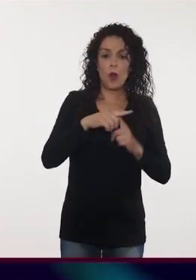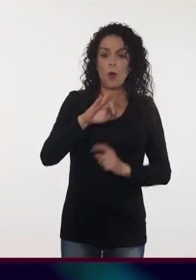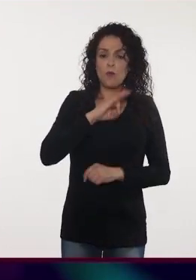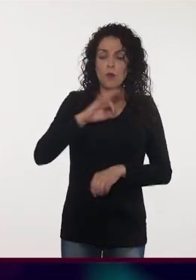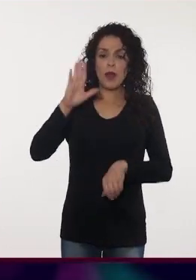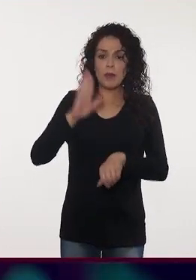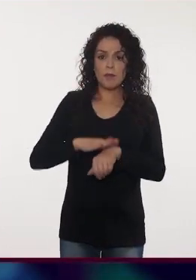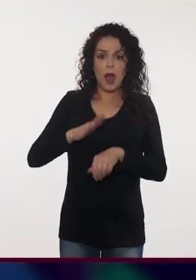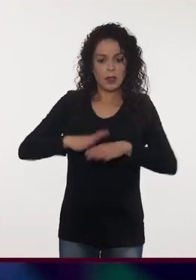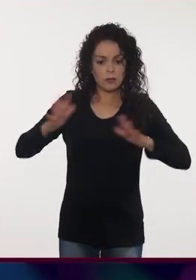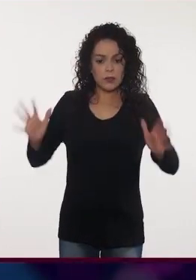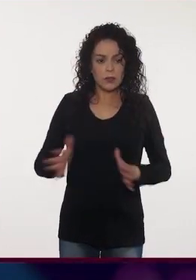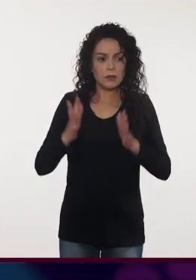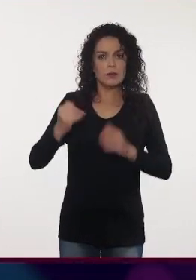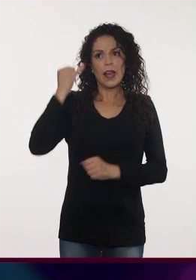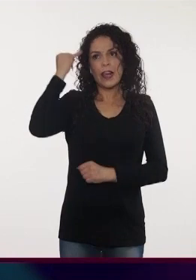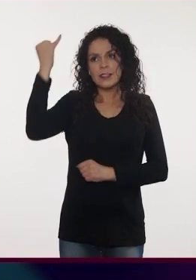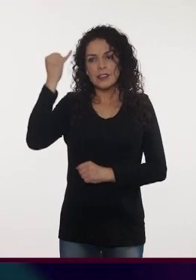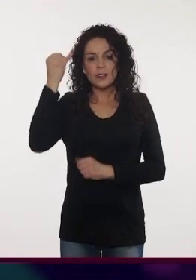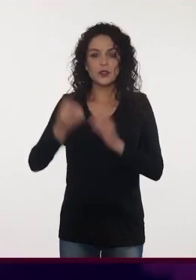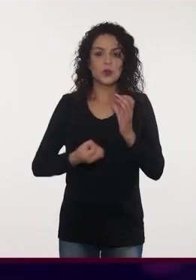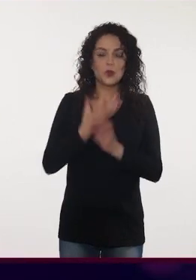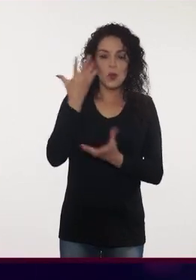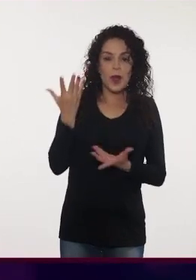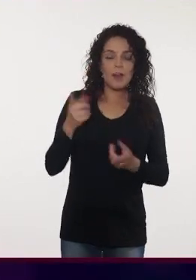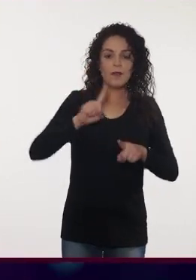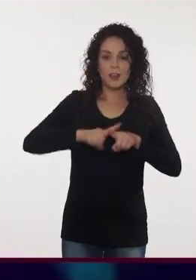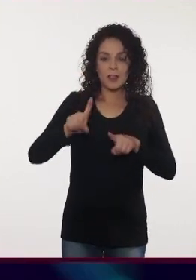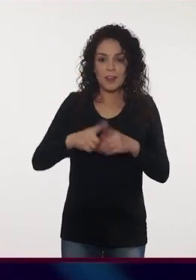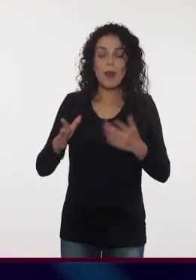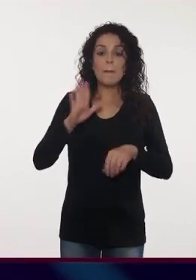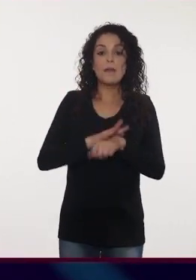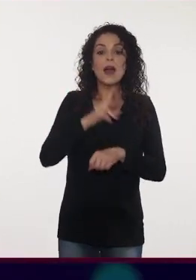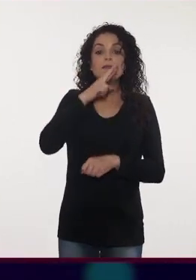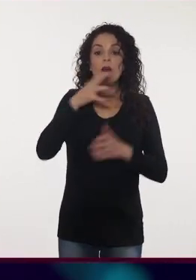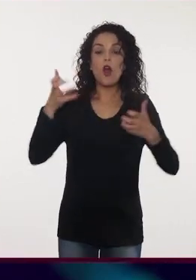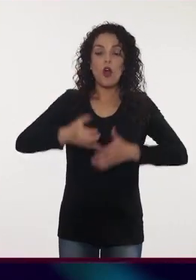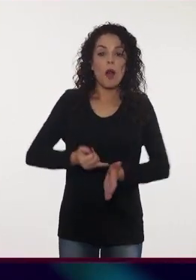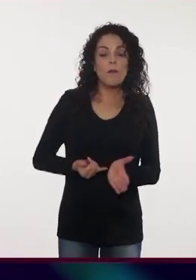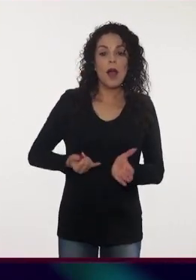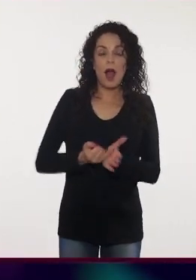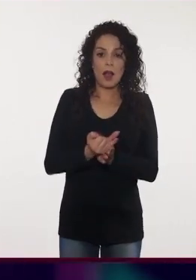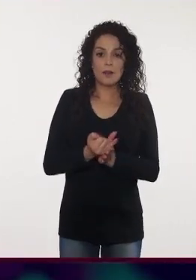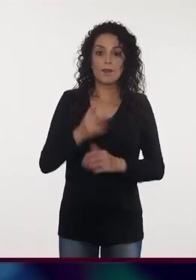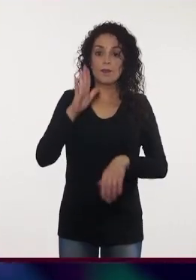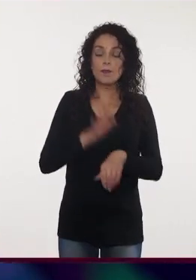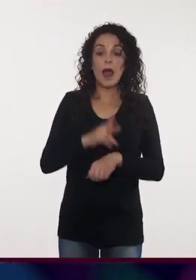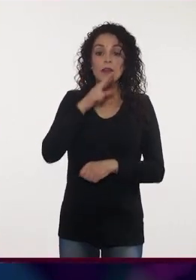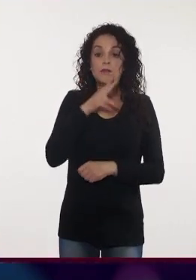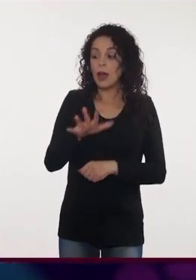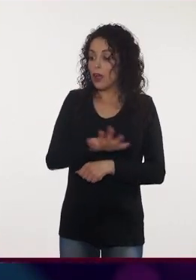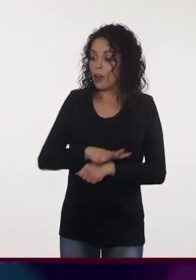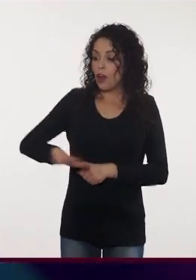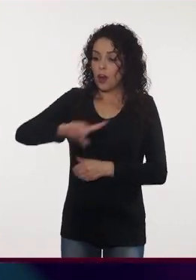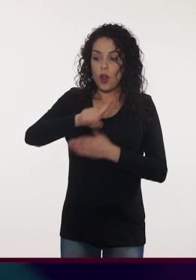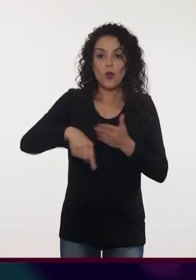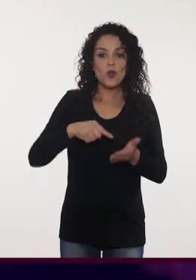innovación en las organizaciones, se mejora la toma de decisiones, se generan mejores ambientes